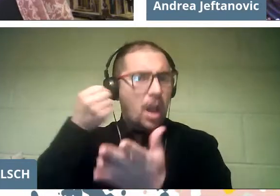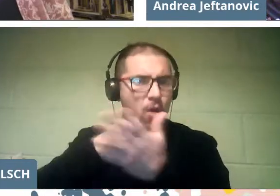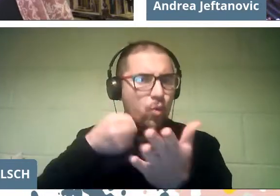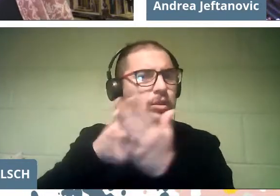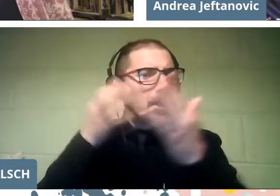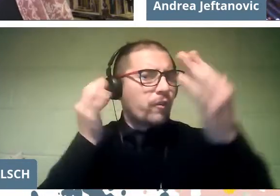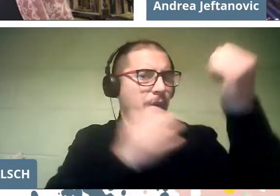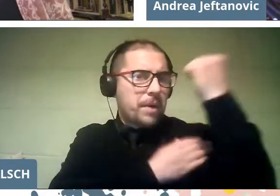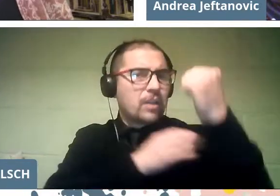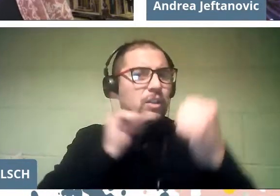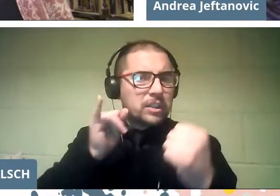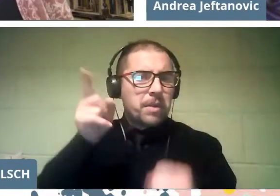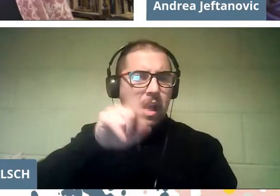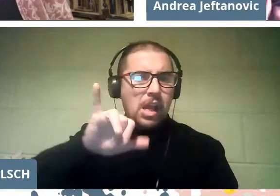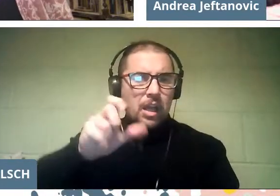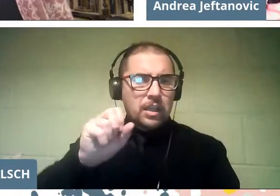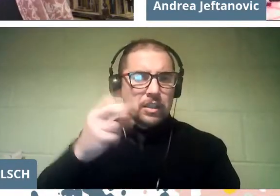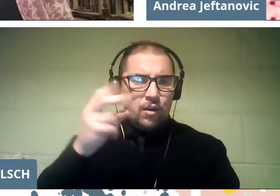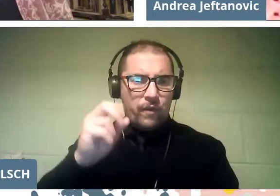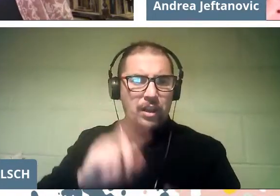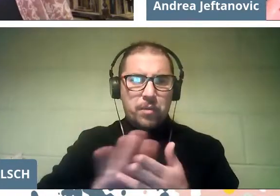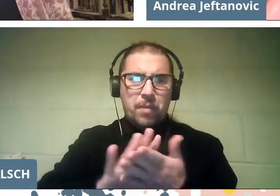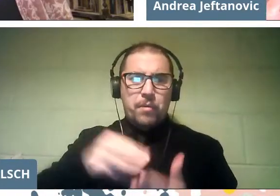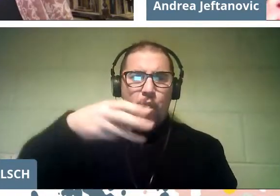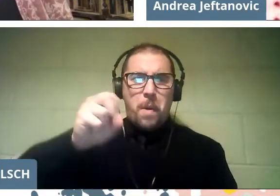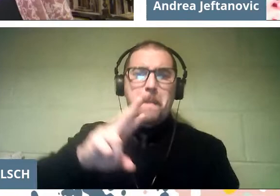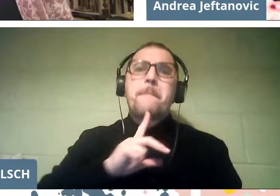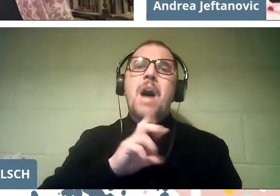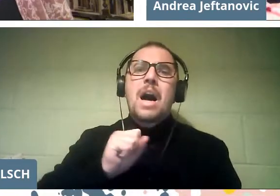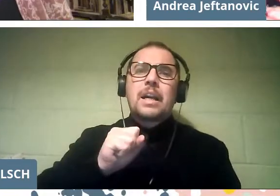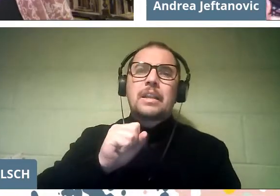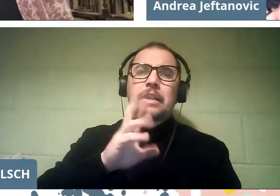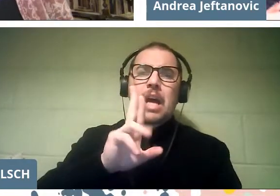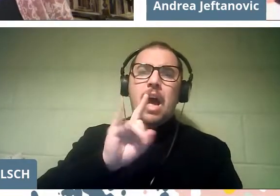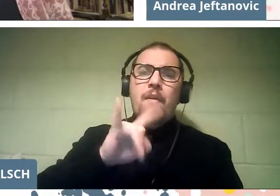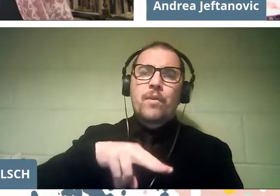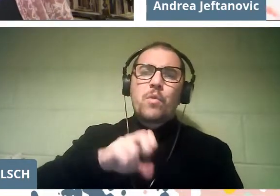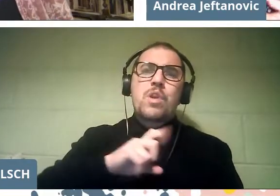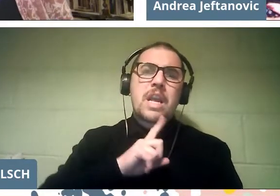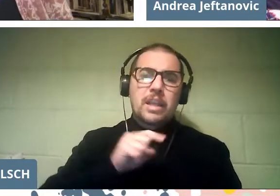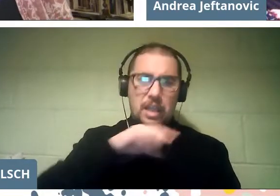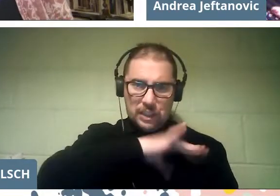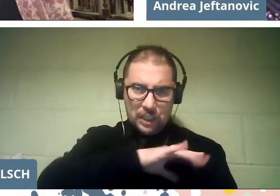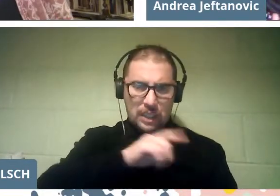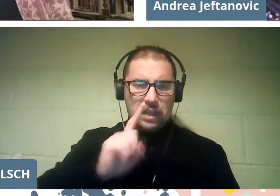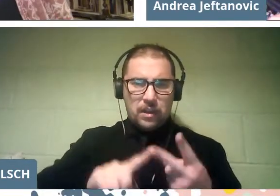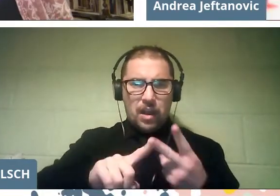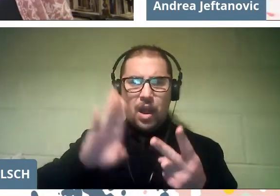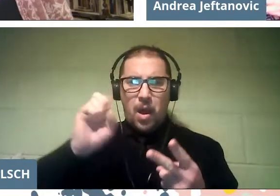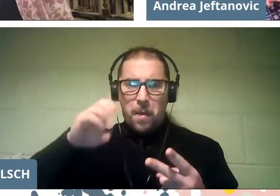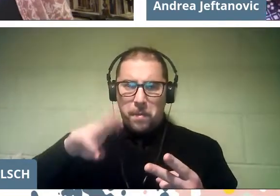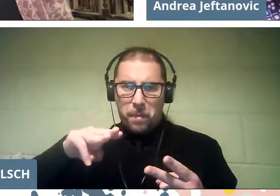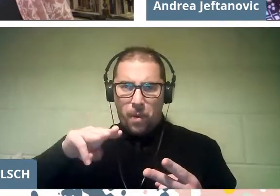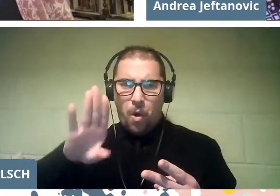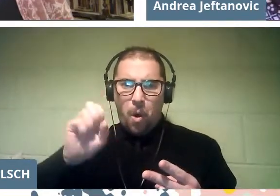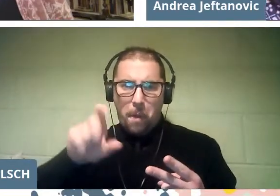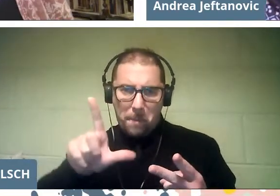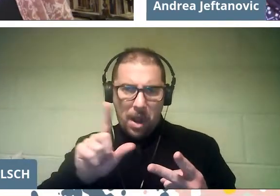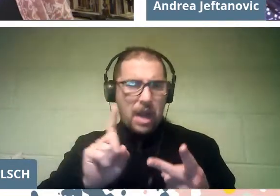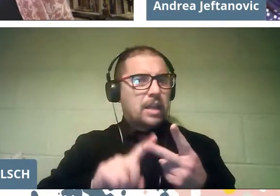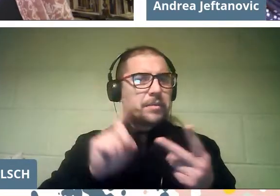el comienzo del siglo XX, pienso en Marta Brunet, porque voy a pensar en mi disciplina más en la escritura, en María Luisa Gombal,